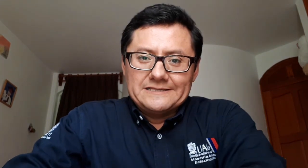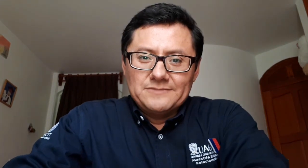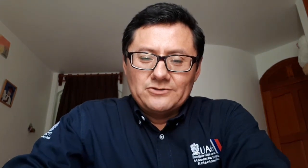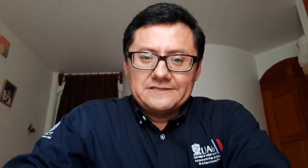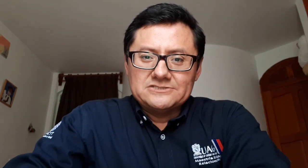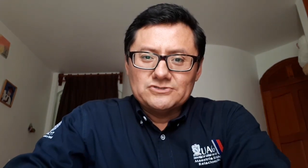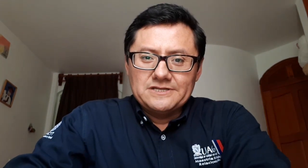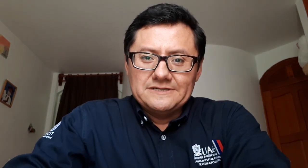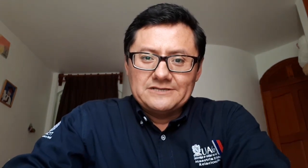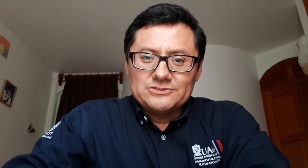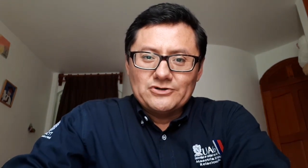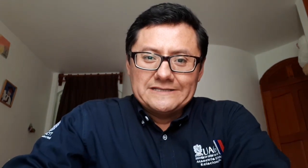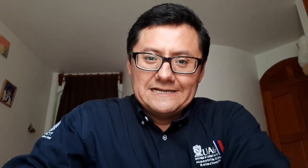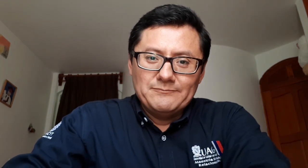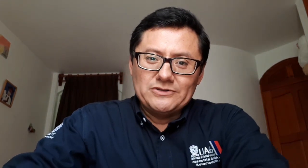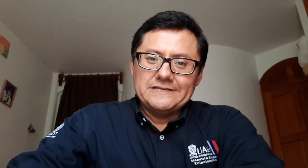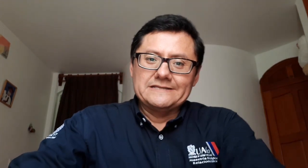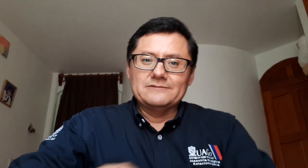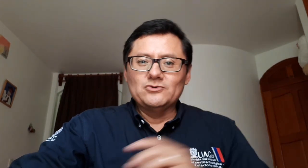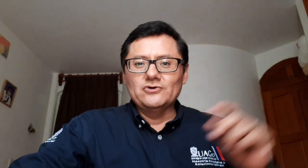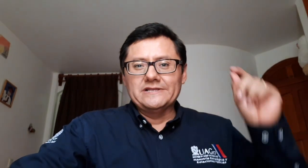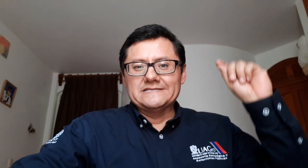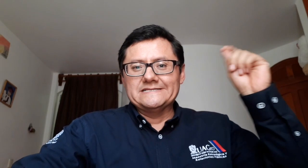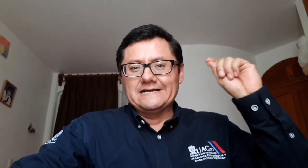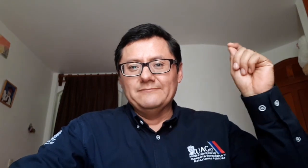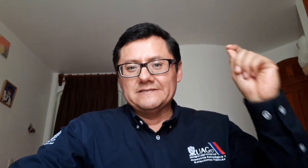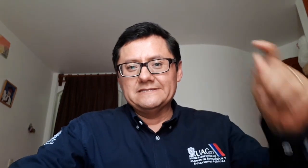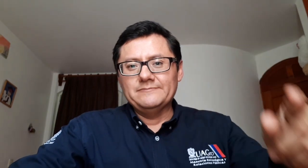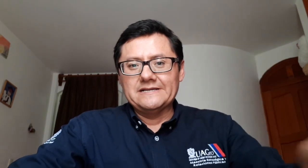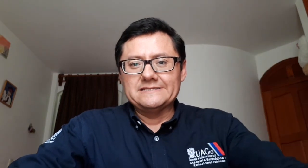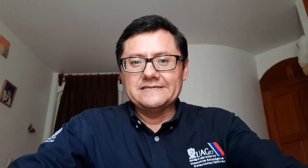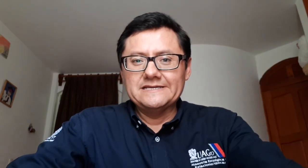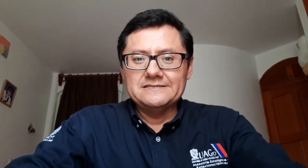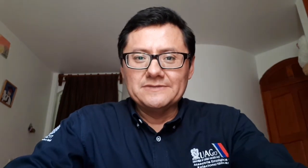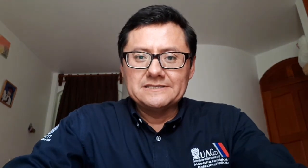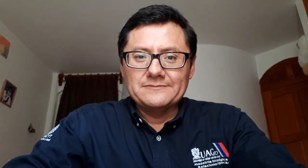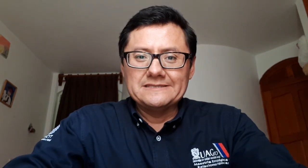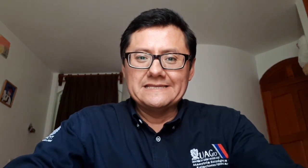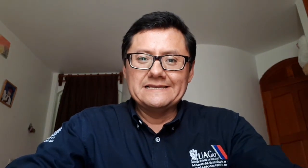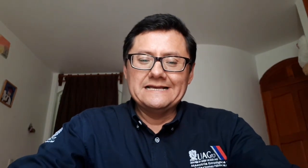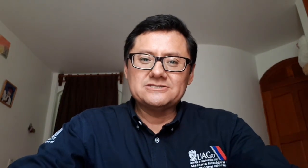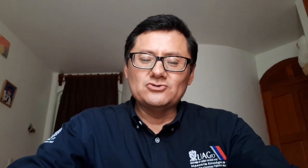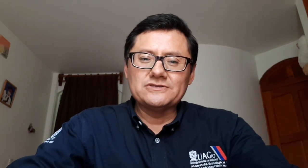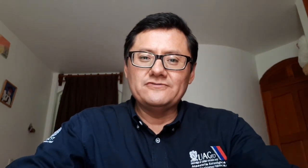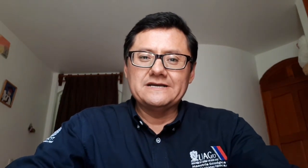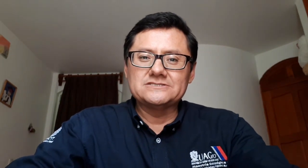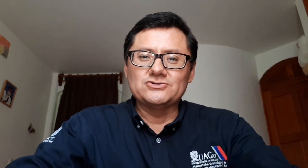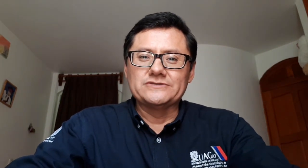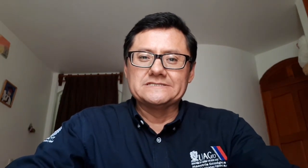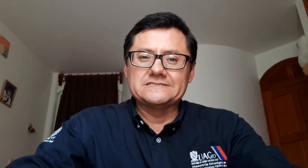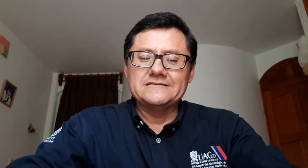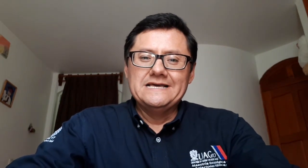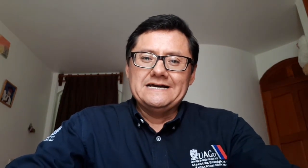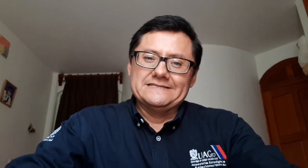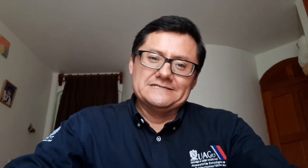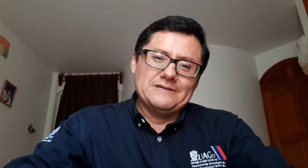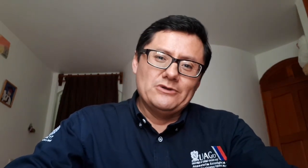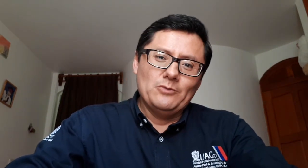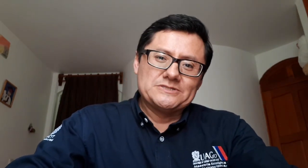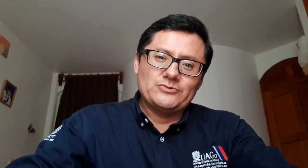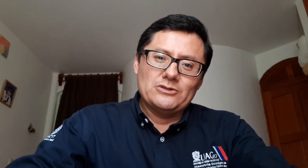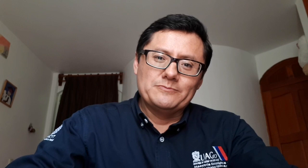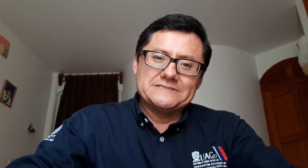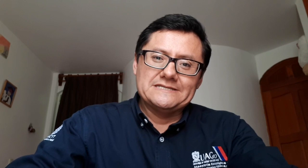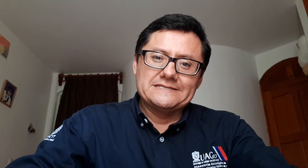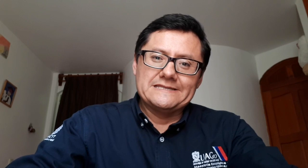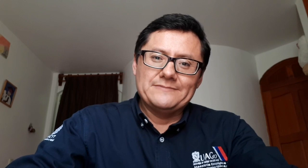Hola, ¿qué tal? Te invito a que te suscribas a nuestro canal La Política en el Mundo y le des a la campanita para que te lleguen inmediatamente las notificaciones. Andrés Manuel